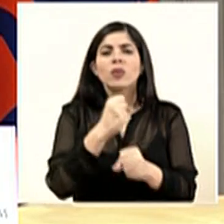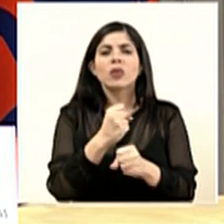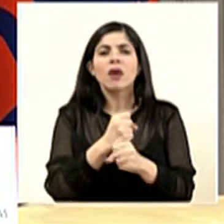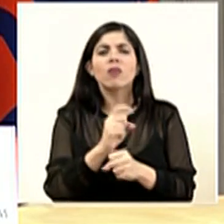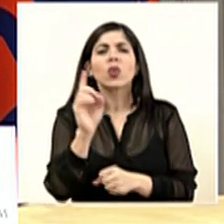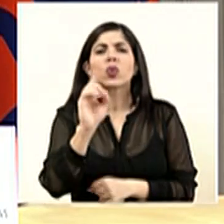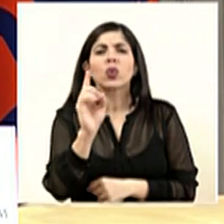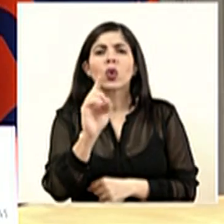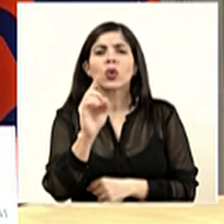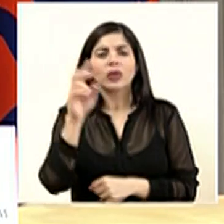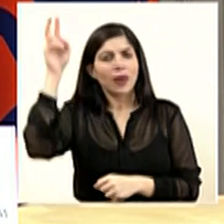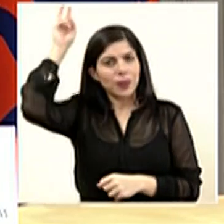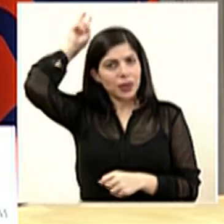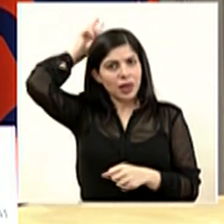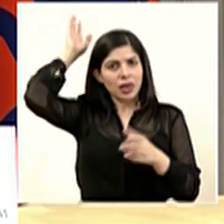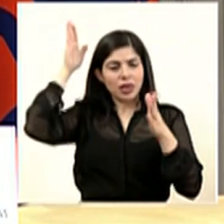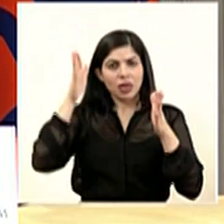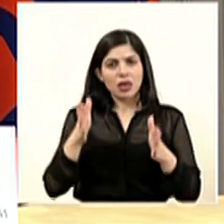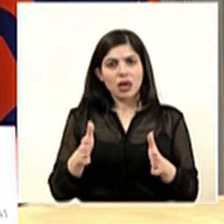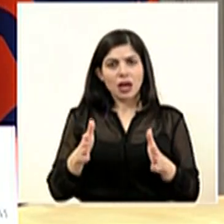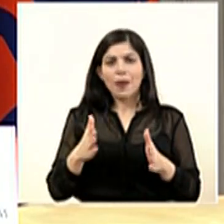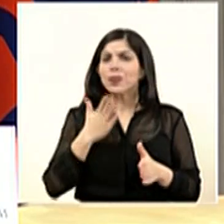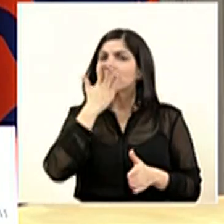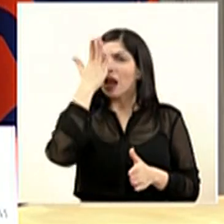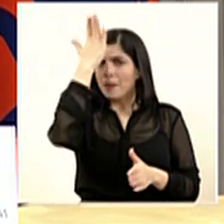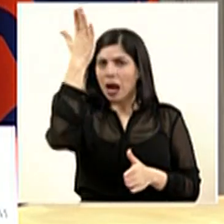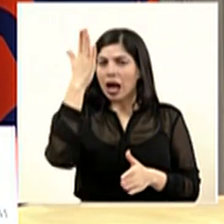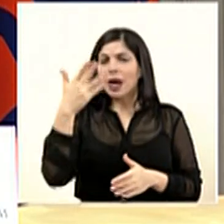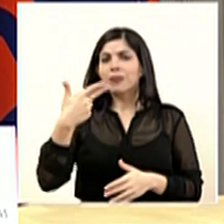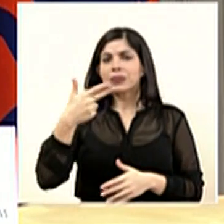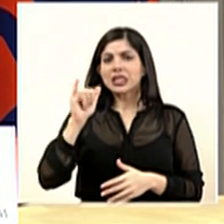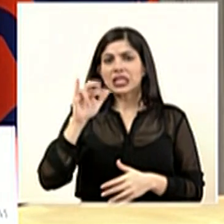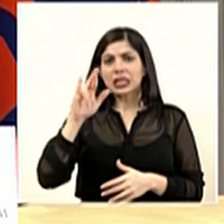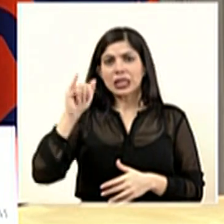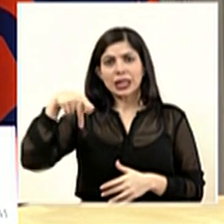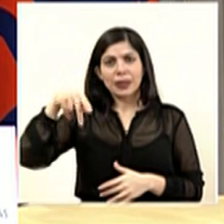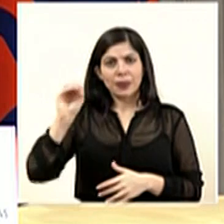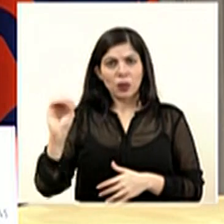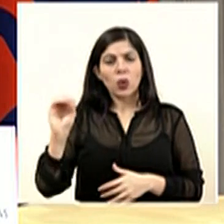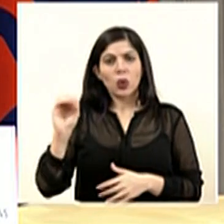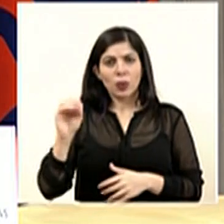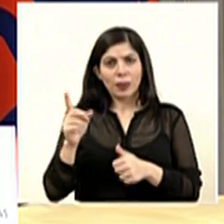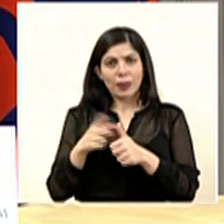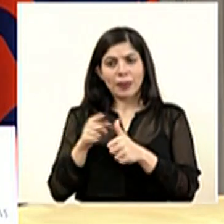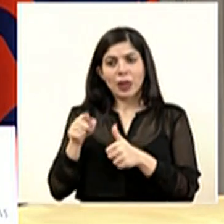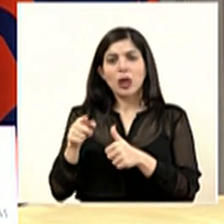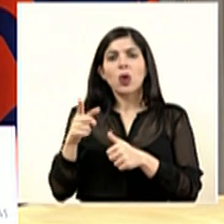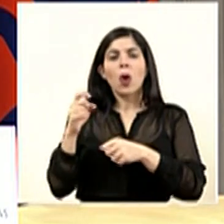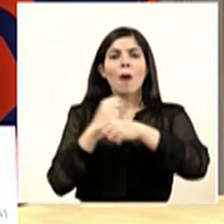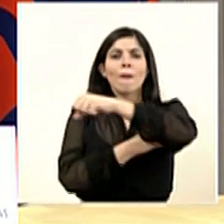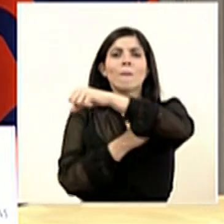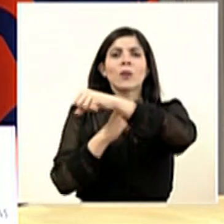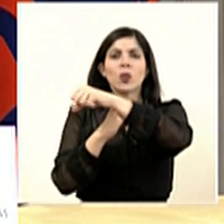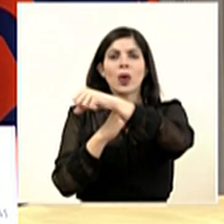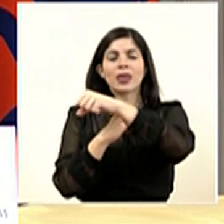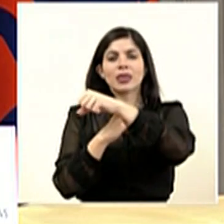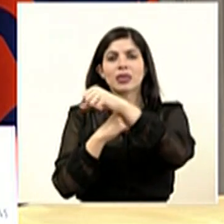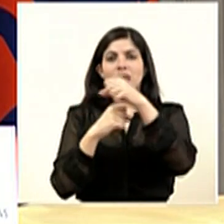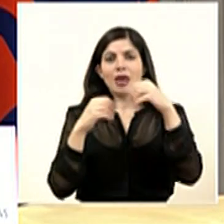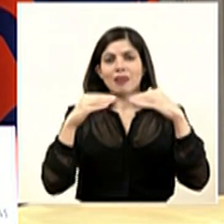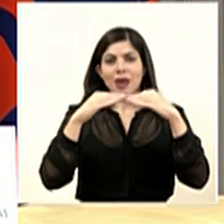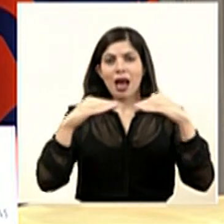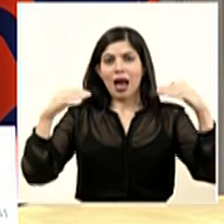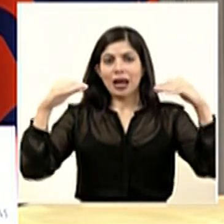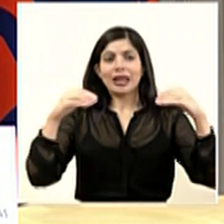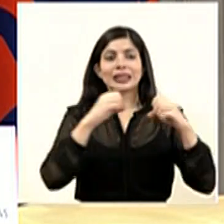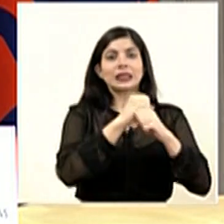el territorio indígena Talamanca-Chirripó por medio de un puente aéreo con el apoyo de